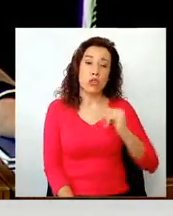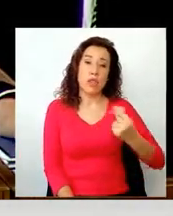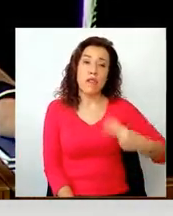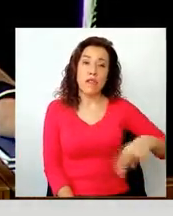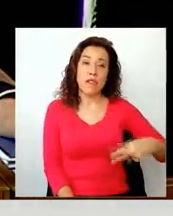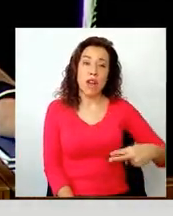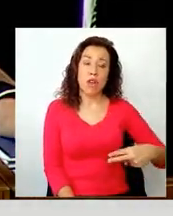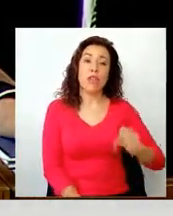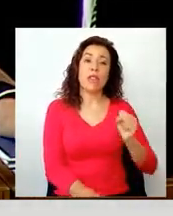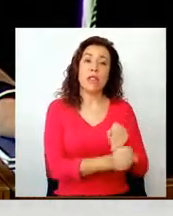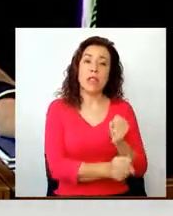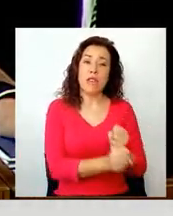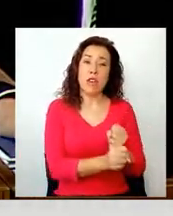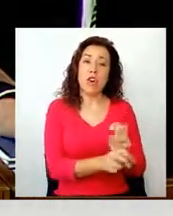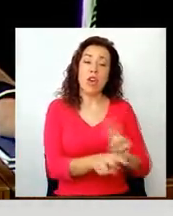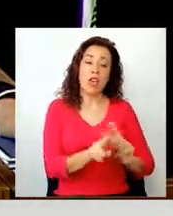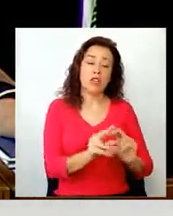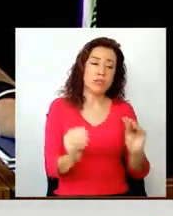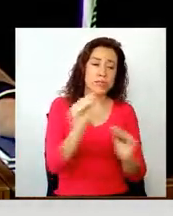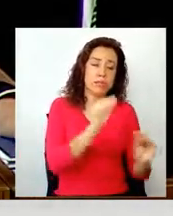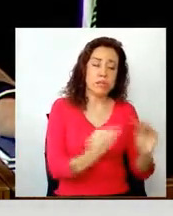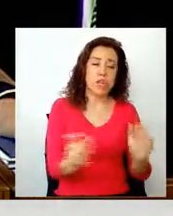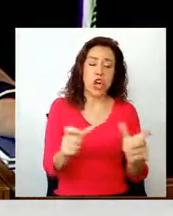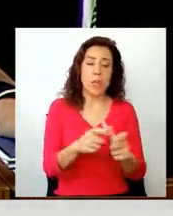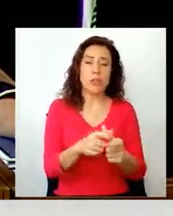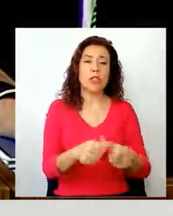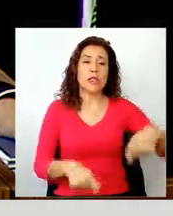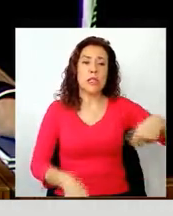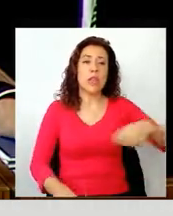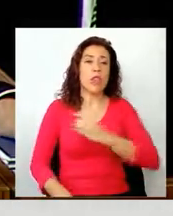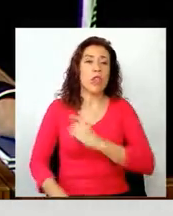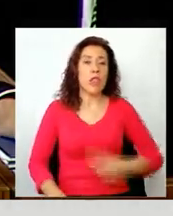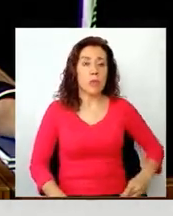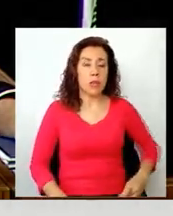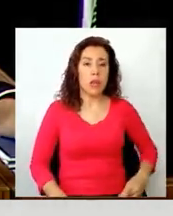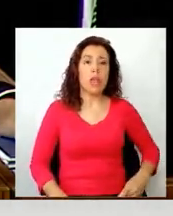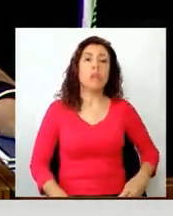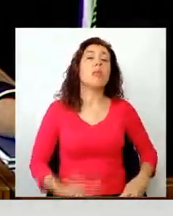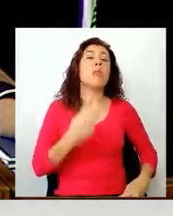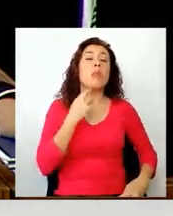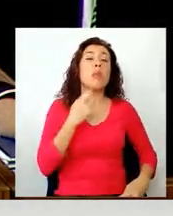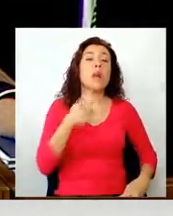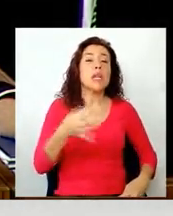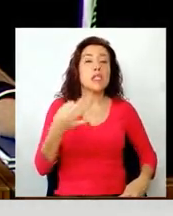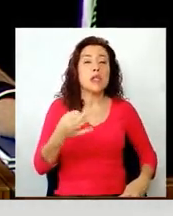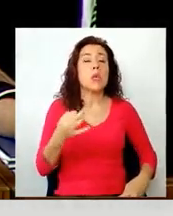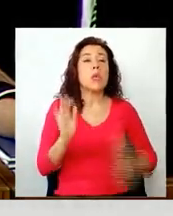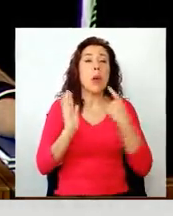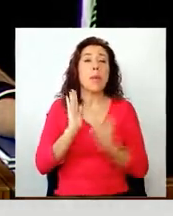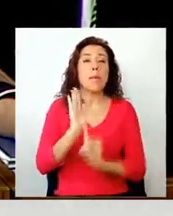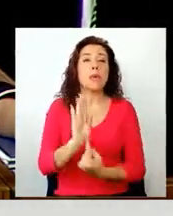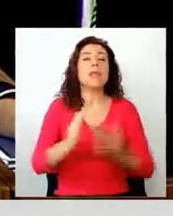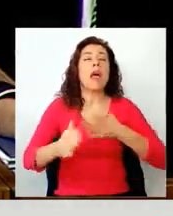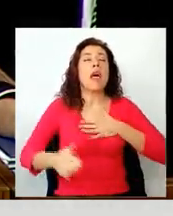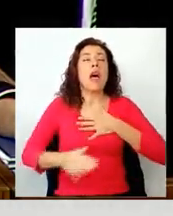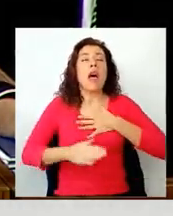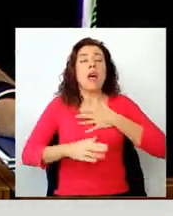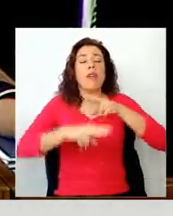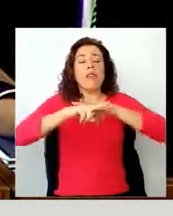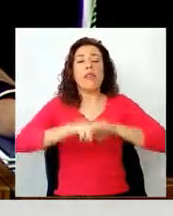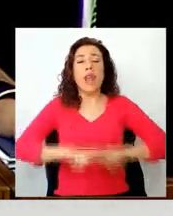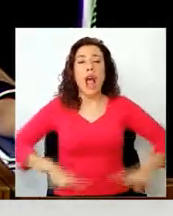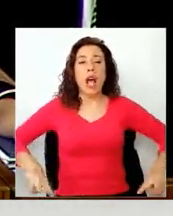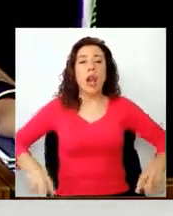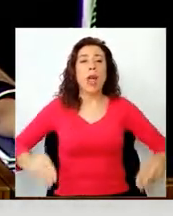que se hizo en la comisión mixta porque esto sin duda es una señal de tranquilidad para miles